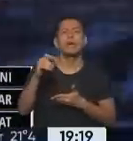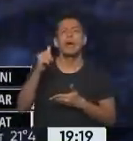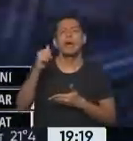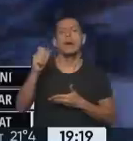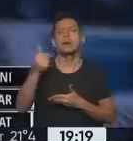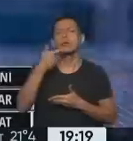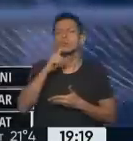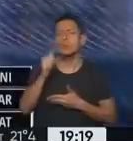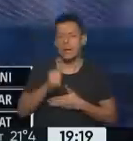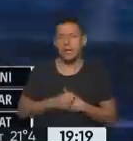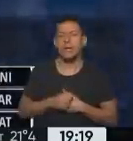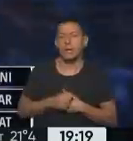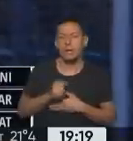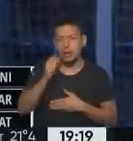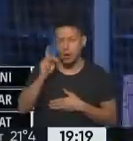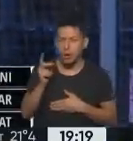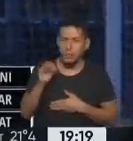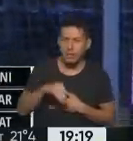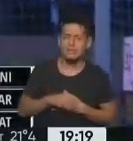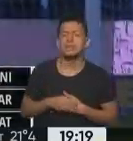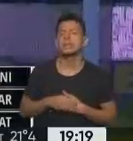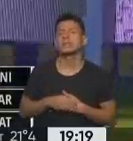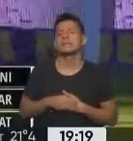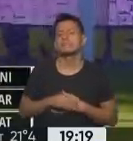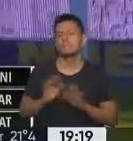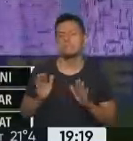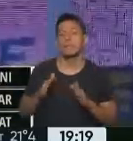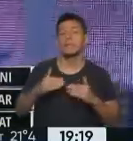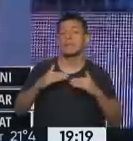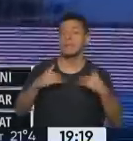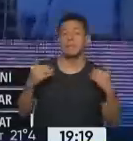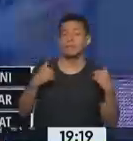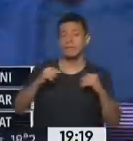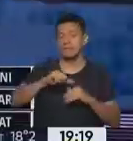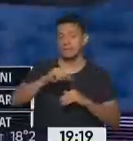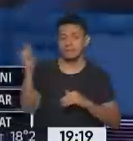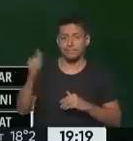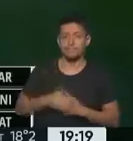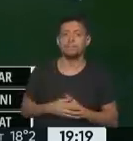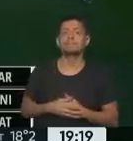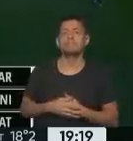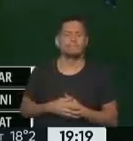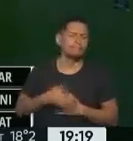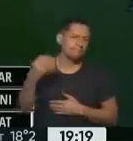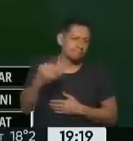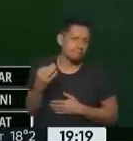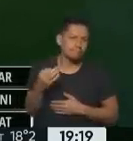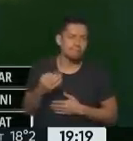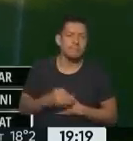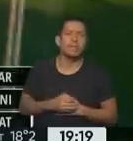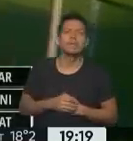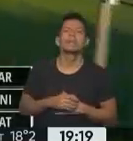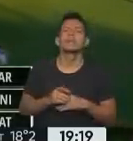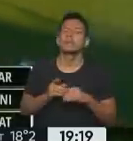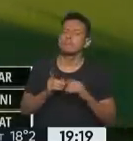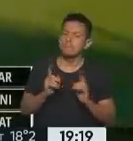Ramón Sosa Acosta, que va a estar marcando por duplicado para darle la victoria a Gimnasia, que la verdad, Daniel, terminó mereciendo absolutamente más allá del resultado.